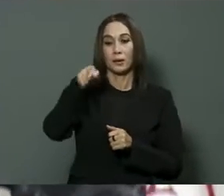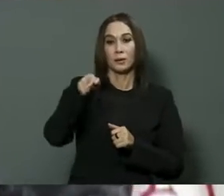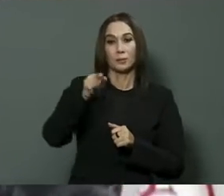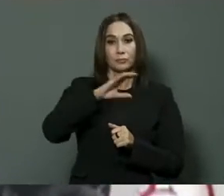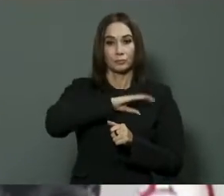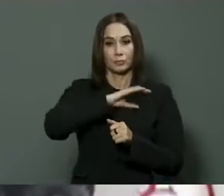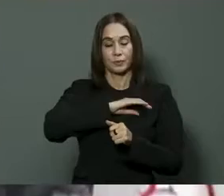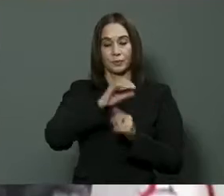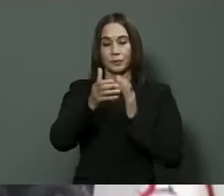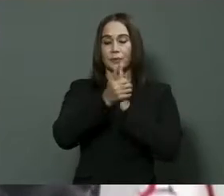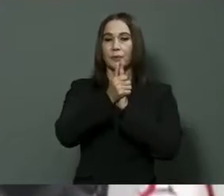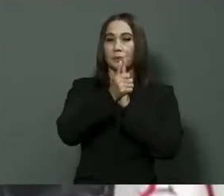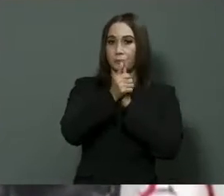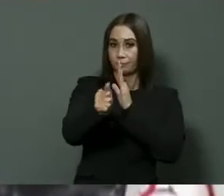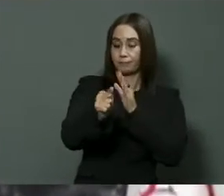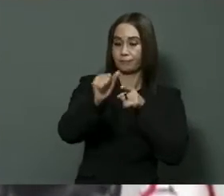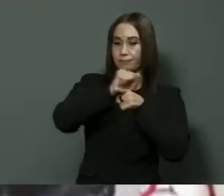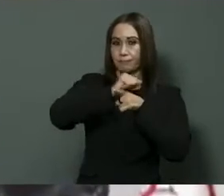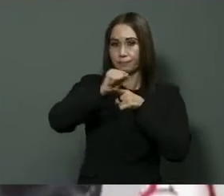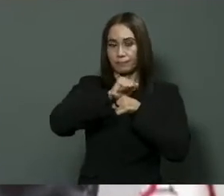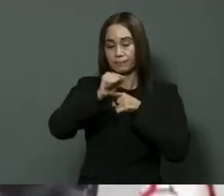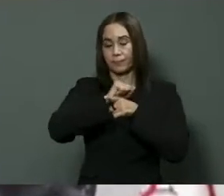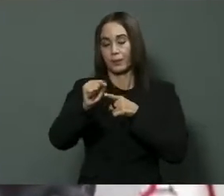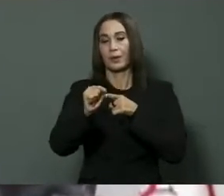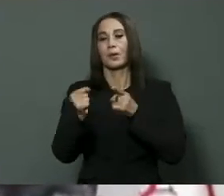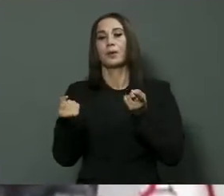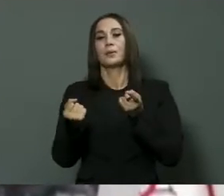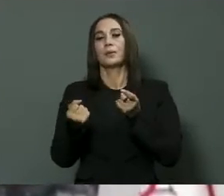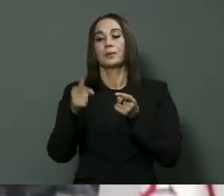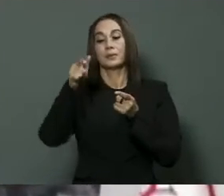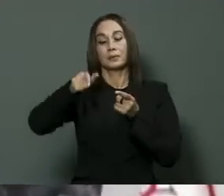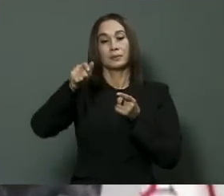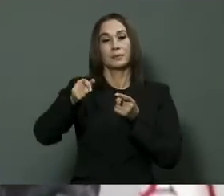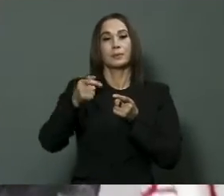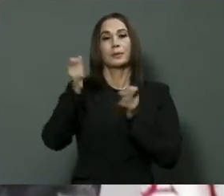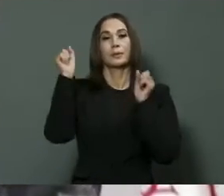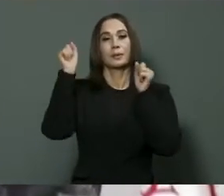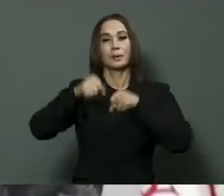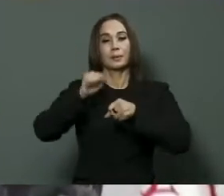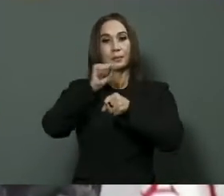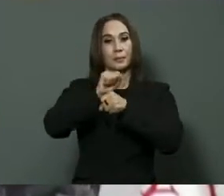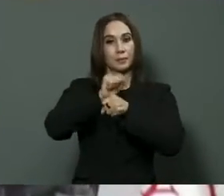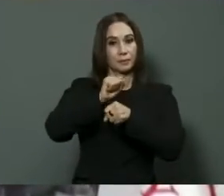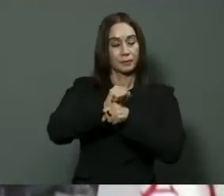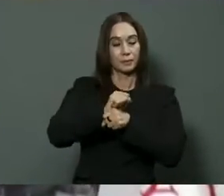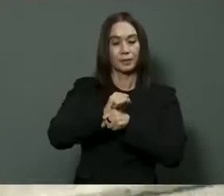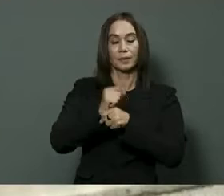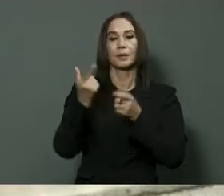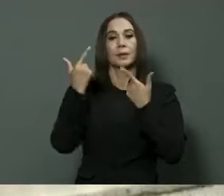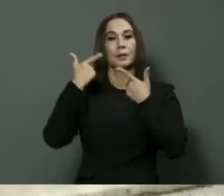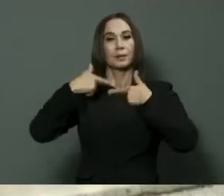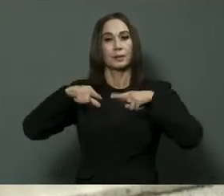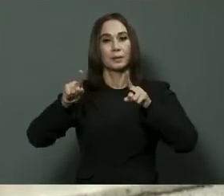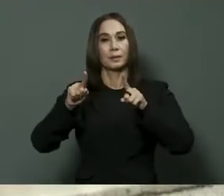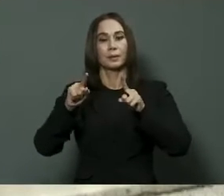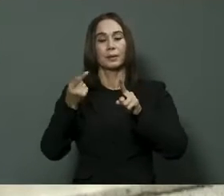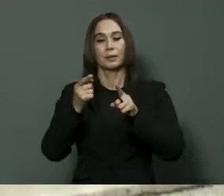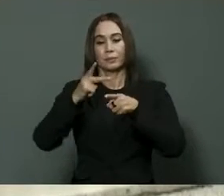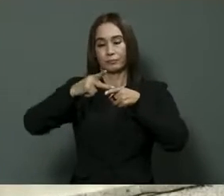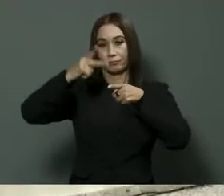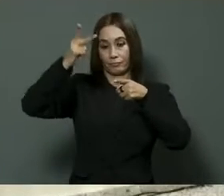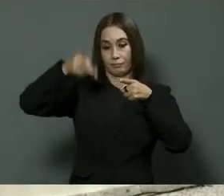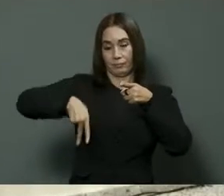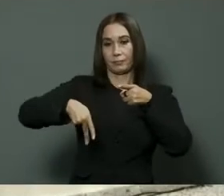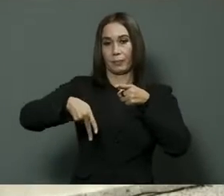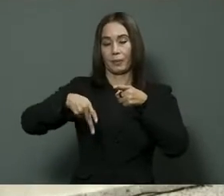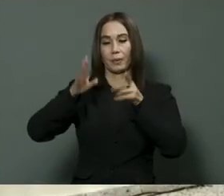competencias, habilidades y destrezas necesarias para cumplir su misionalidad con